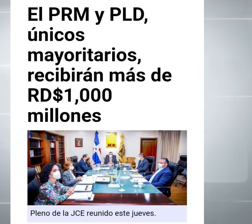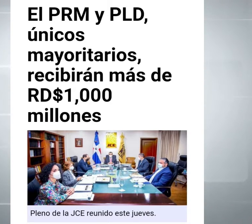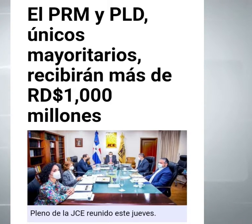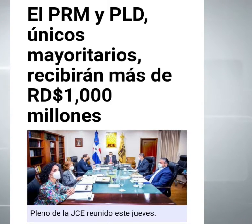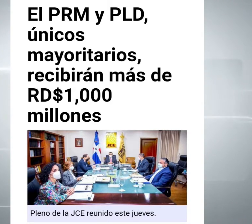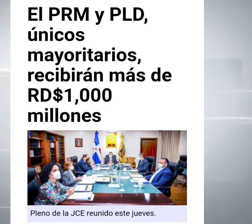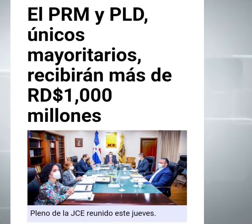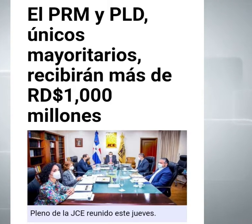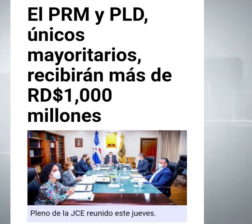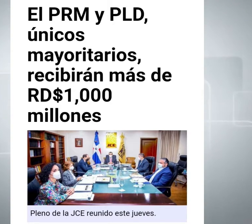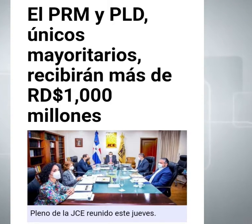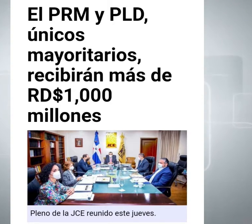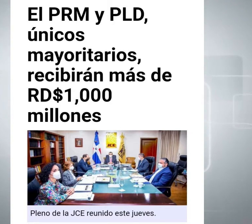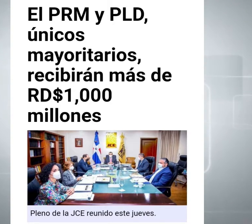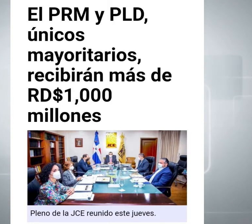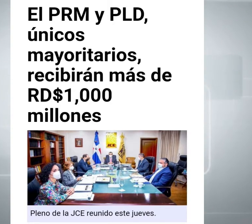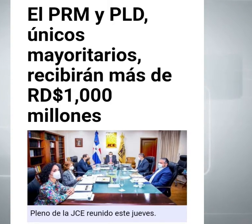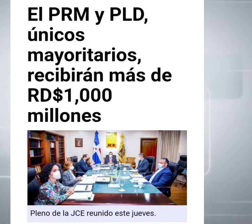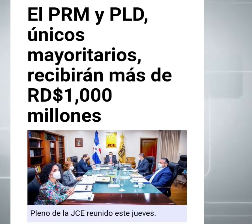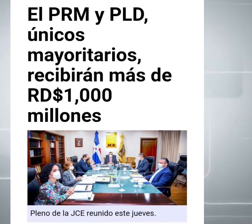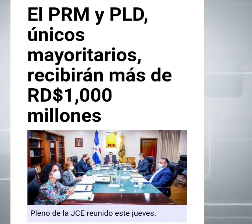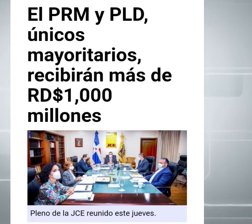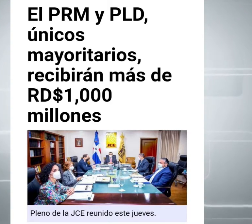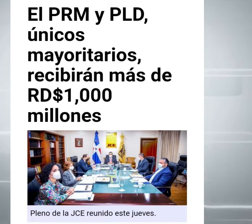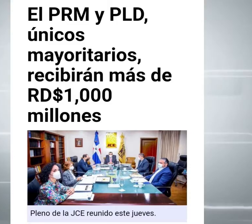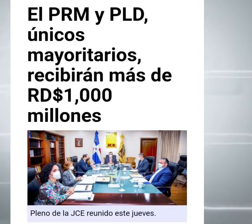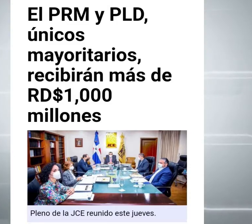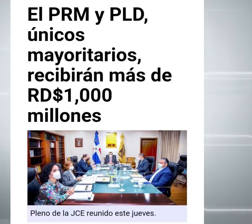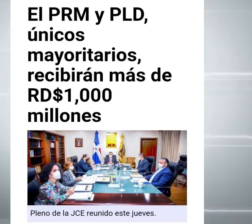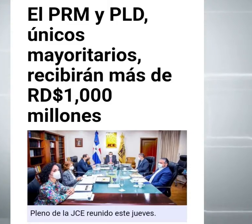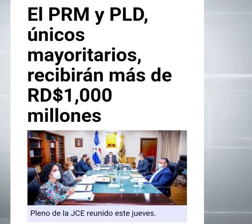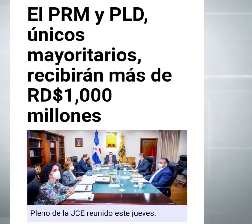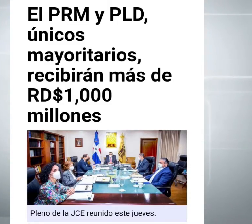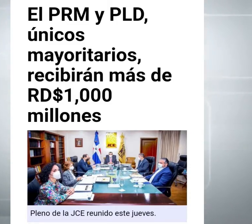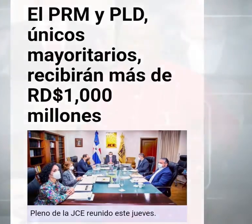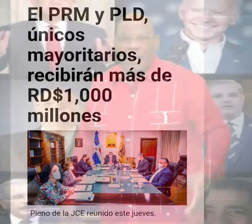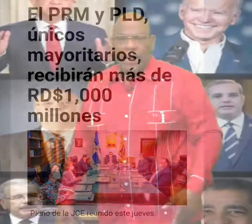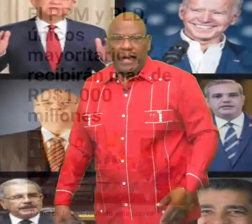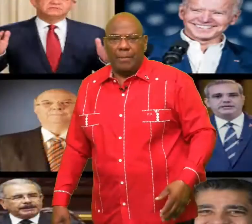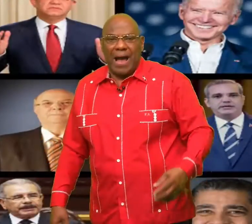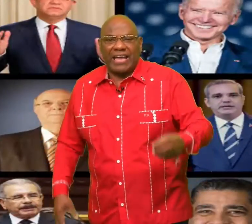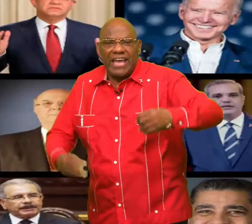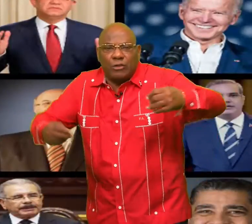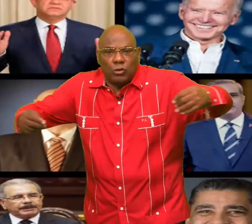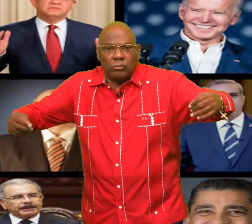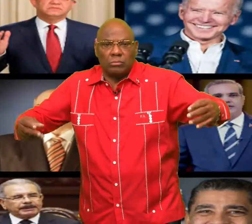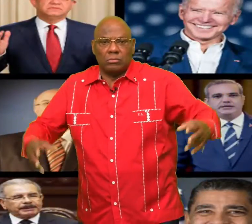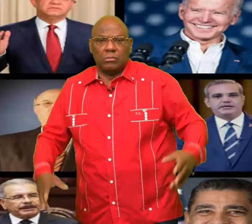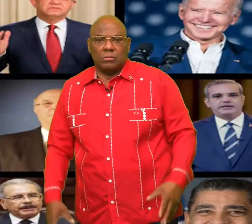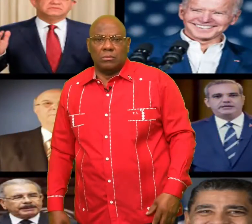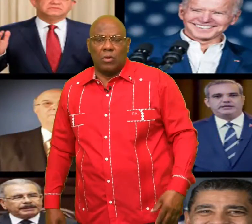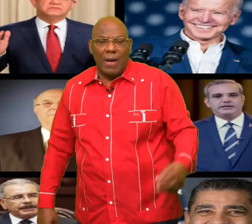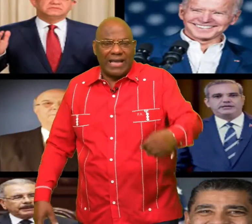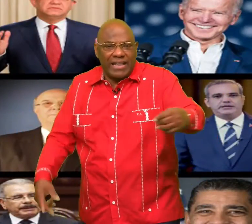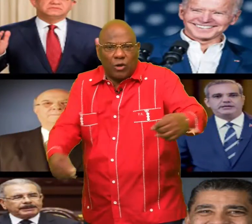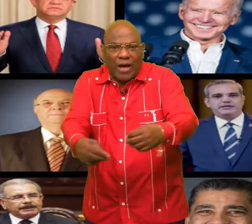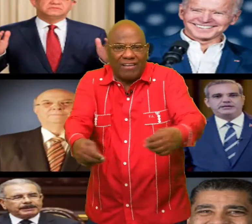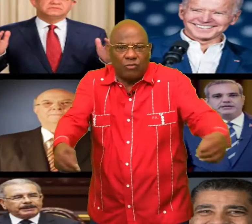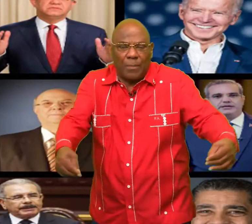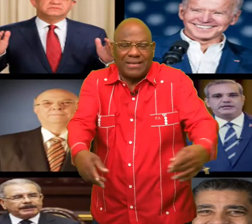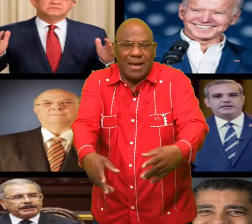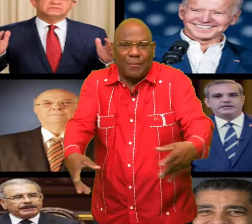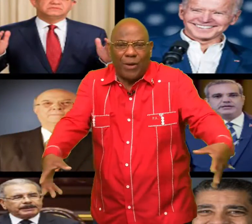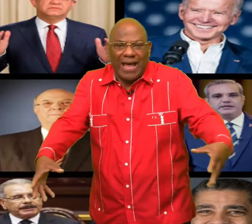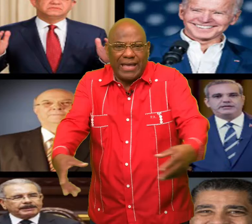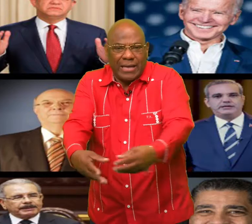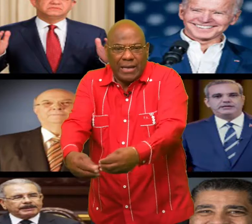Tiene más de 50 años. Porque ahí yo iba a pecar maquitos, los maquitos